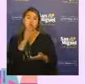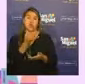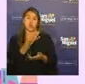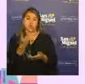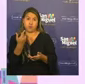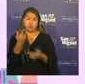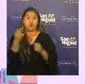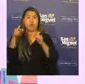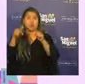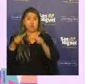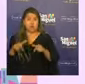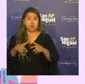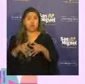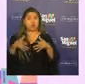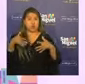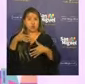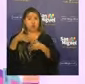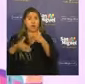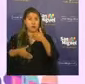esto es un gran avance.